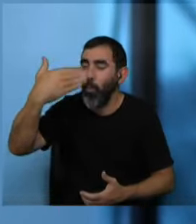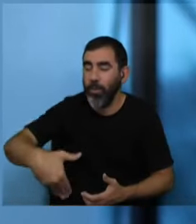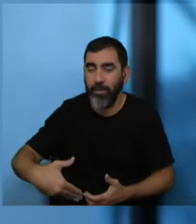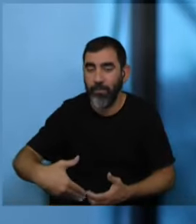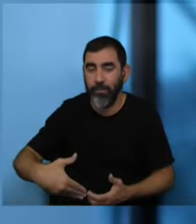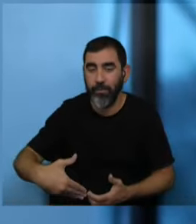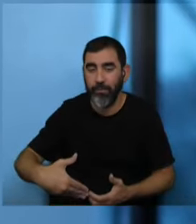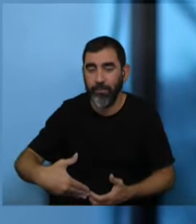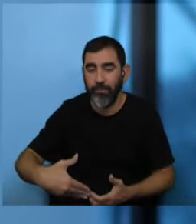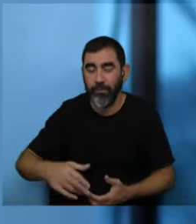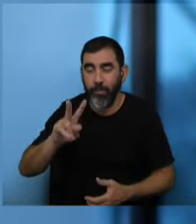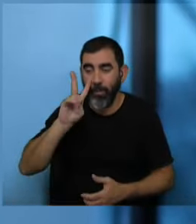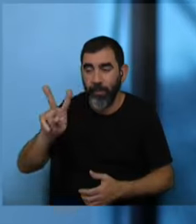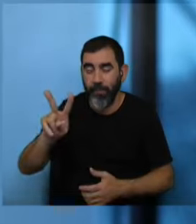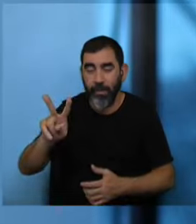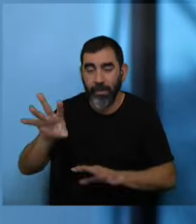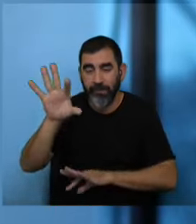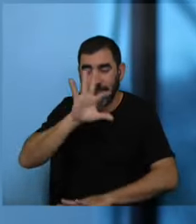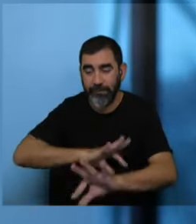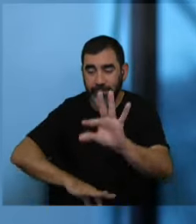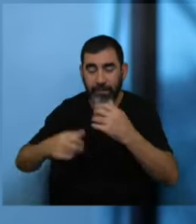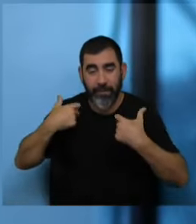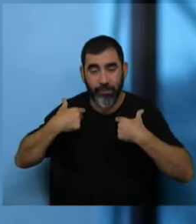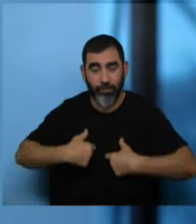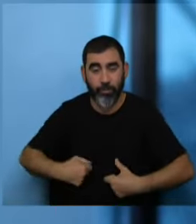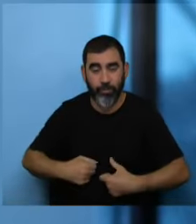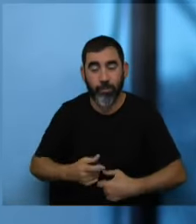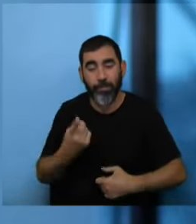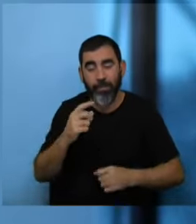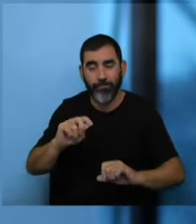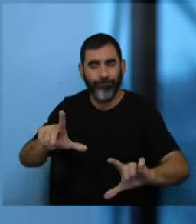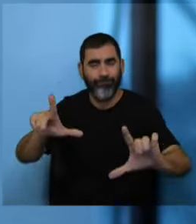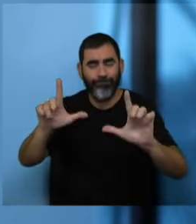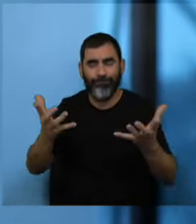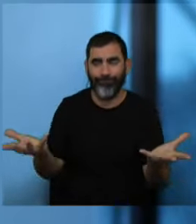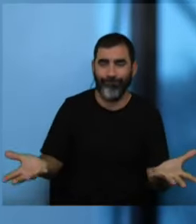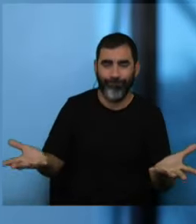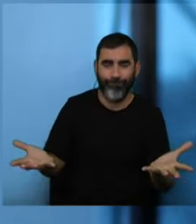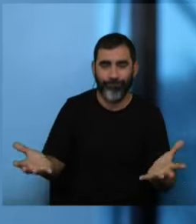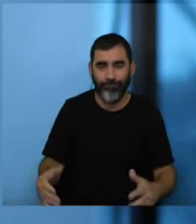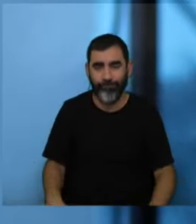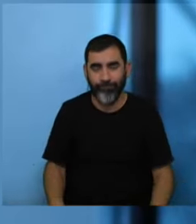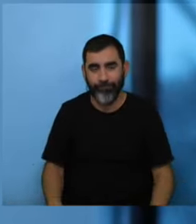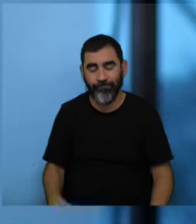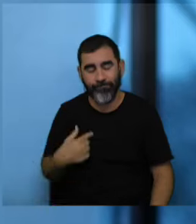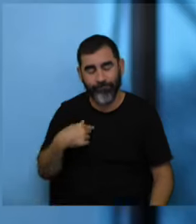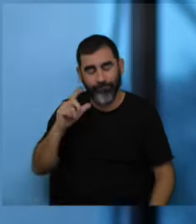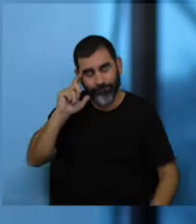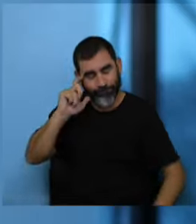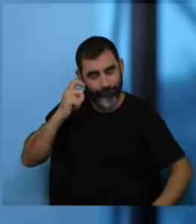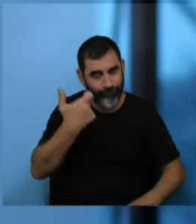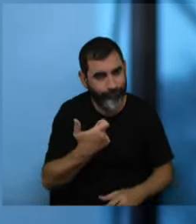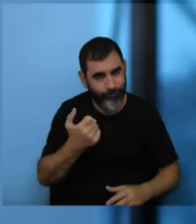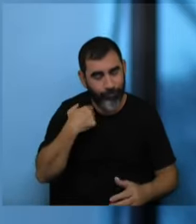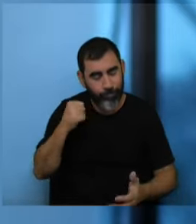vez que ellos me vieran jugar con la camiseta de la selección pero esa imagen eh me hizo ser que por